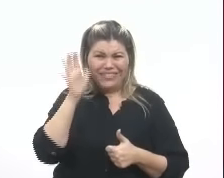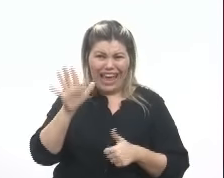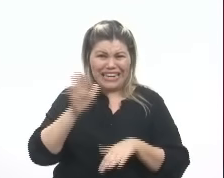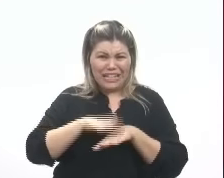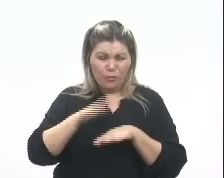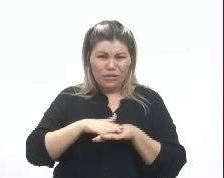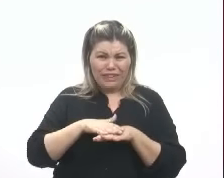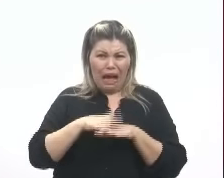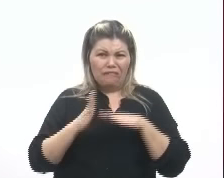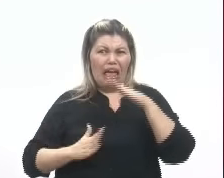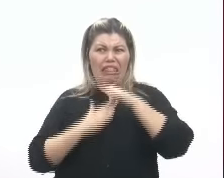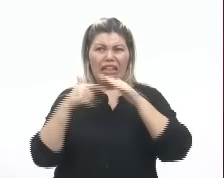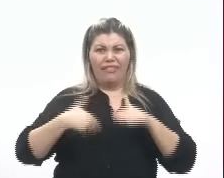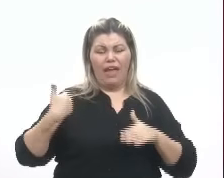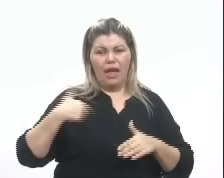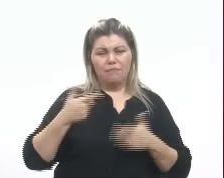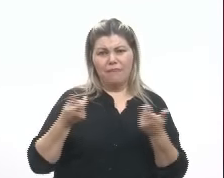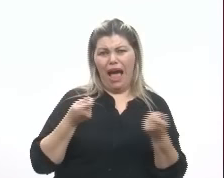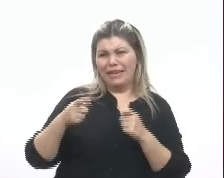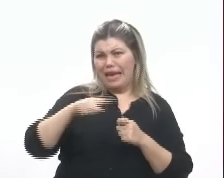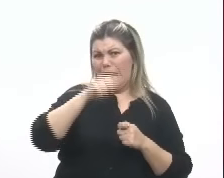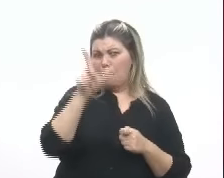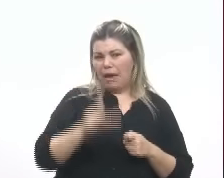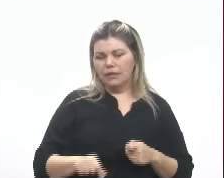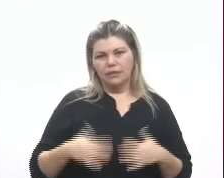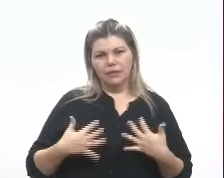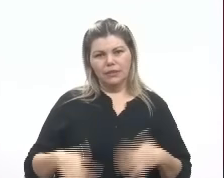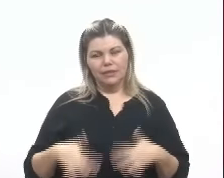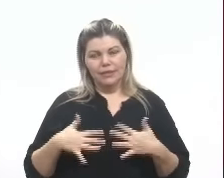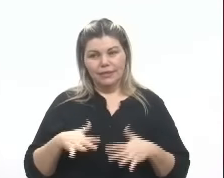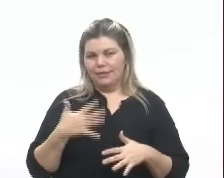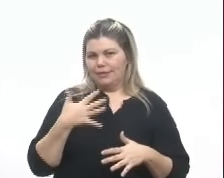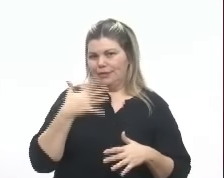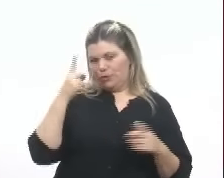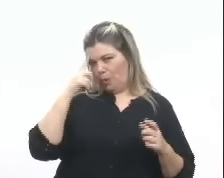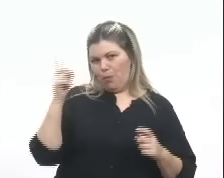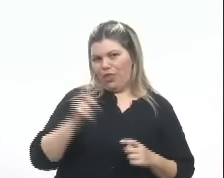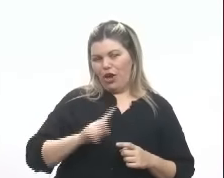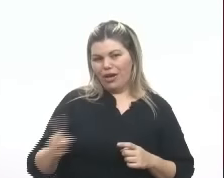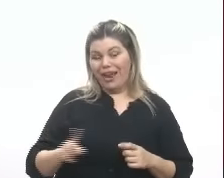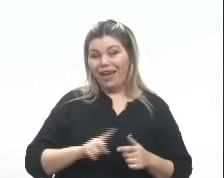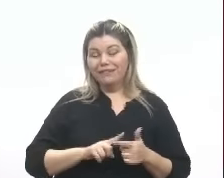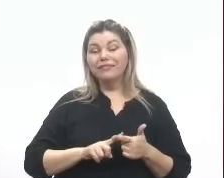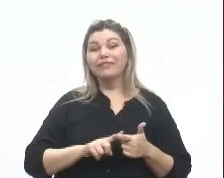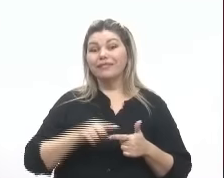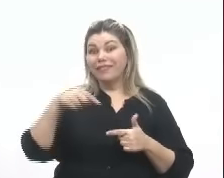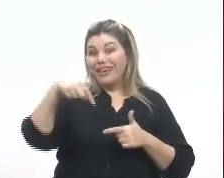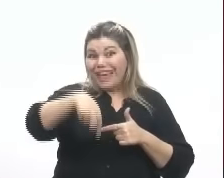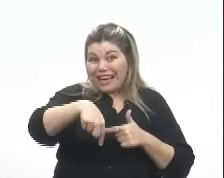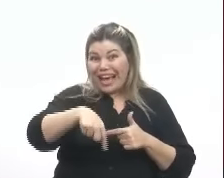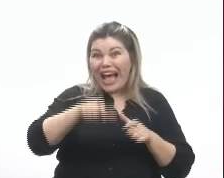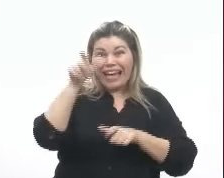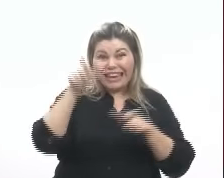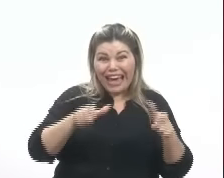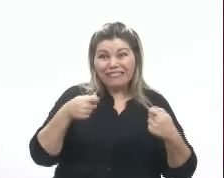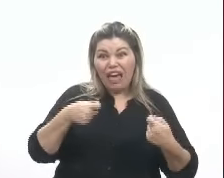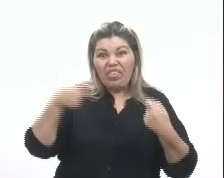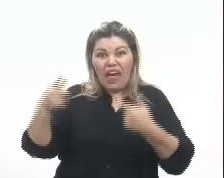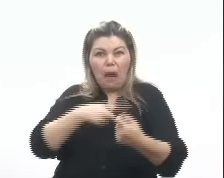país, sinceramente le digo, y mucho menos que acá haya gente que le dé poderes